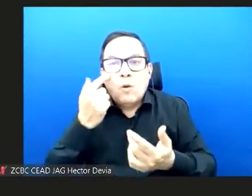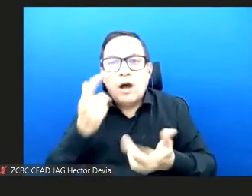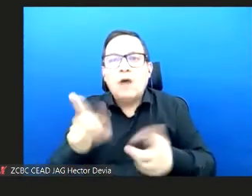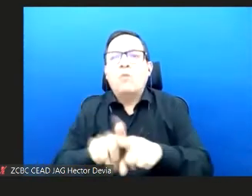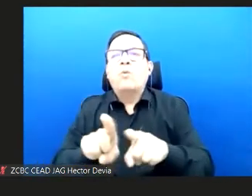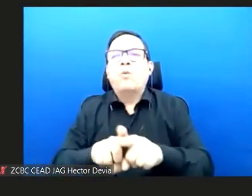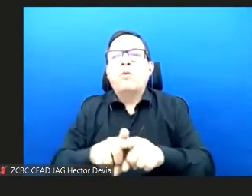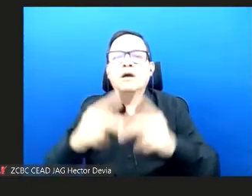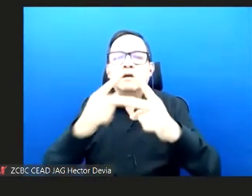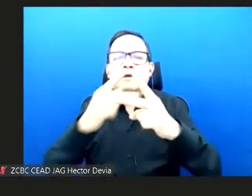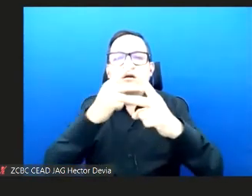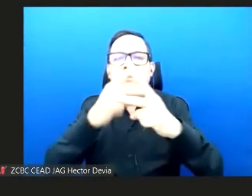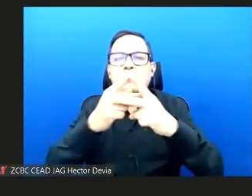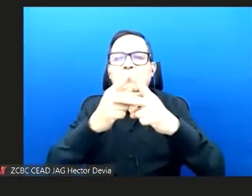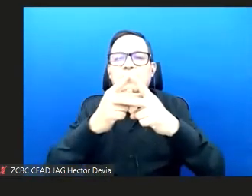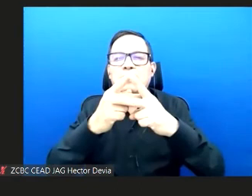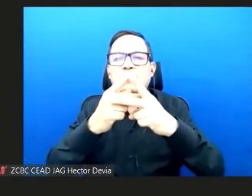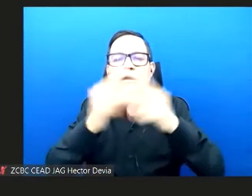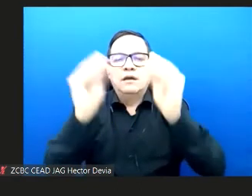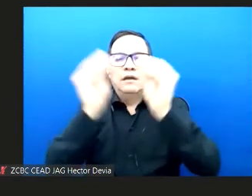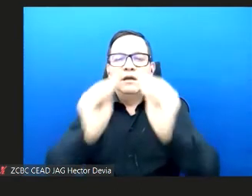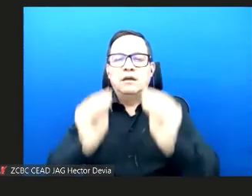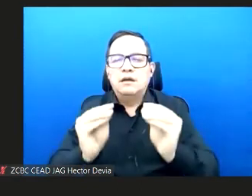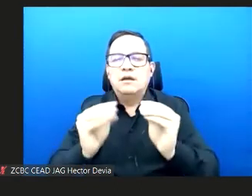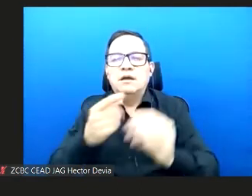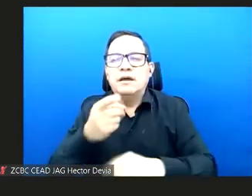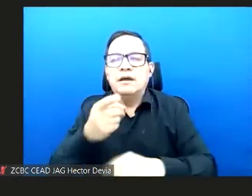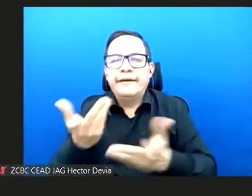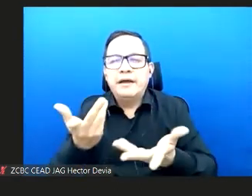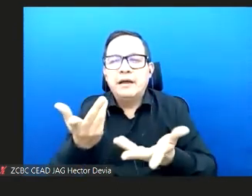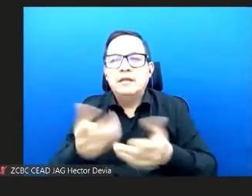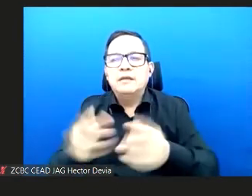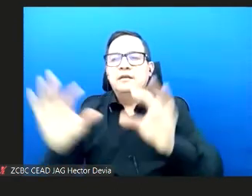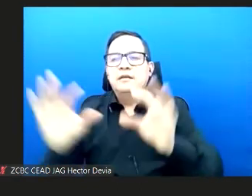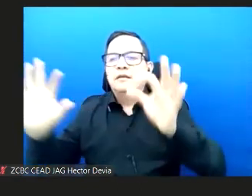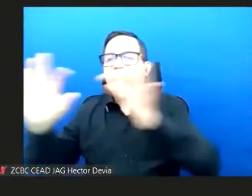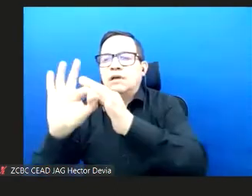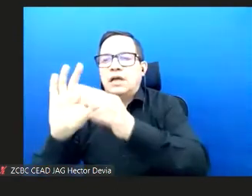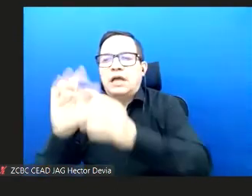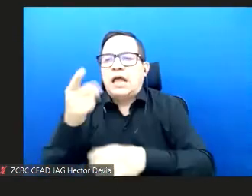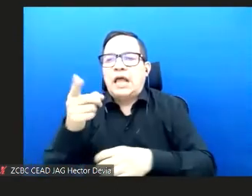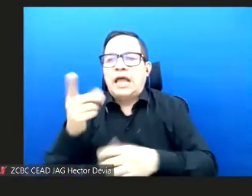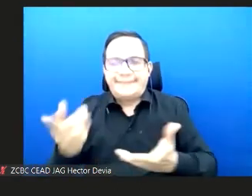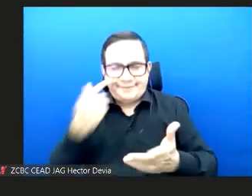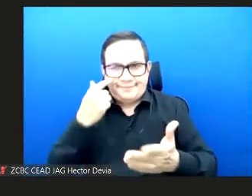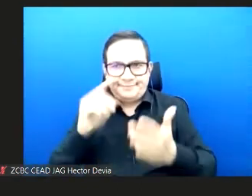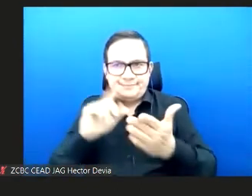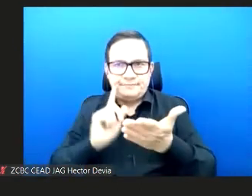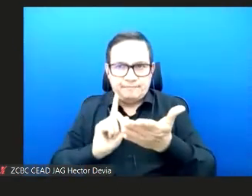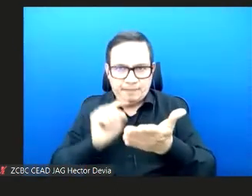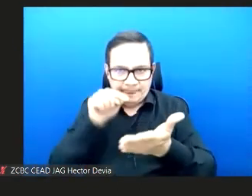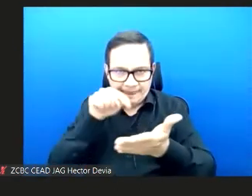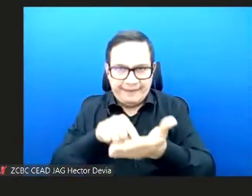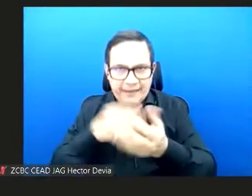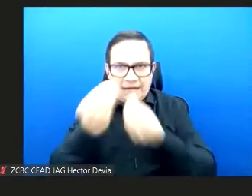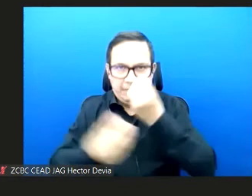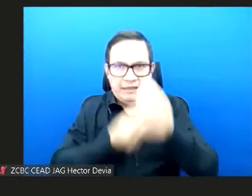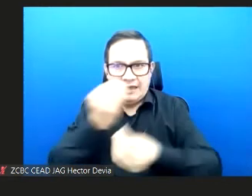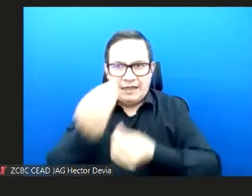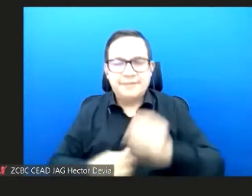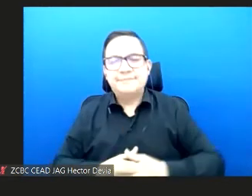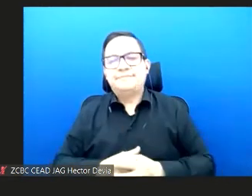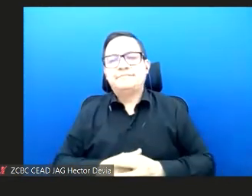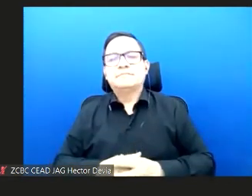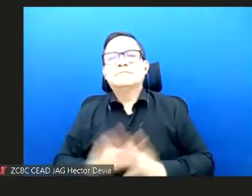la diferencia simétrica y mirar qué significa la unión. Entonces vamos a proceder a eso. Yo por aquí tengo